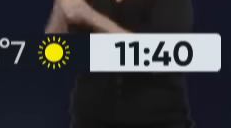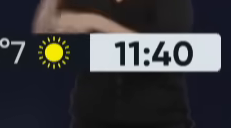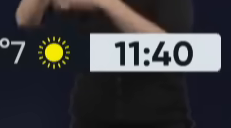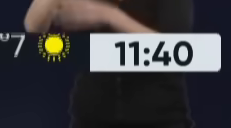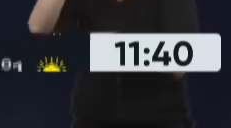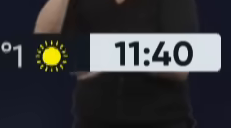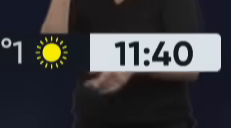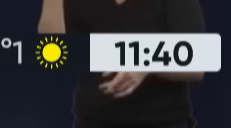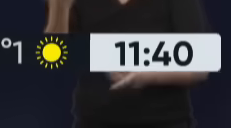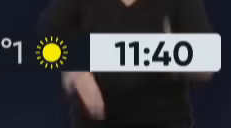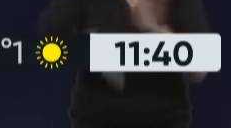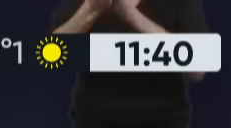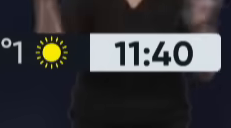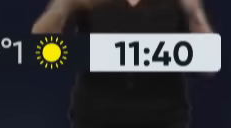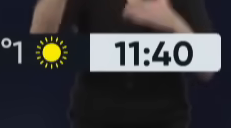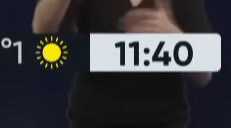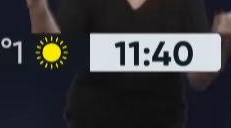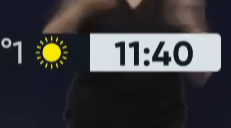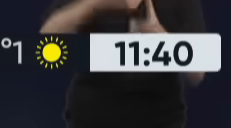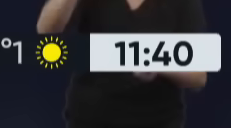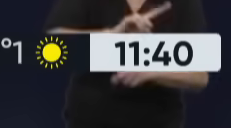supuesto, arranco por el final.